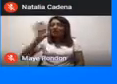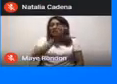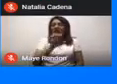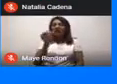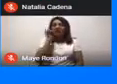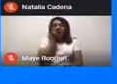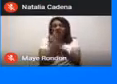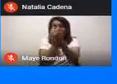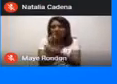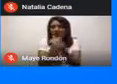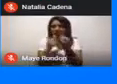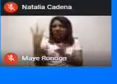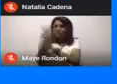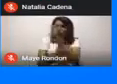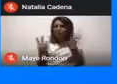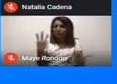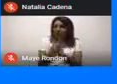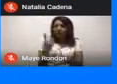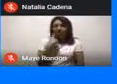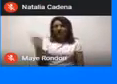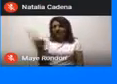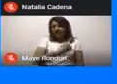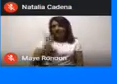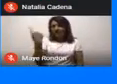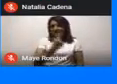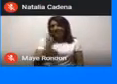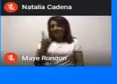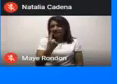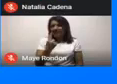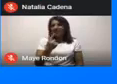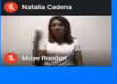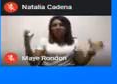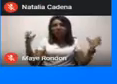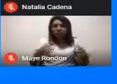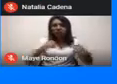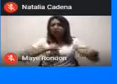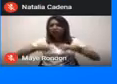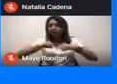del mundo en general, y pues es un sector que mueve